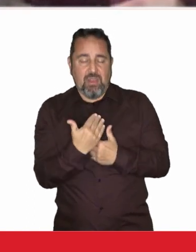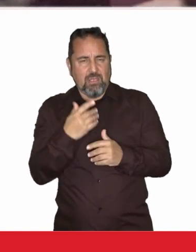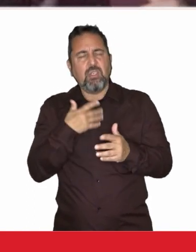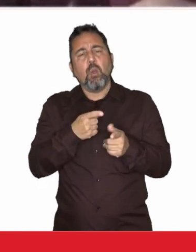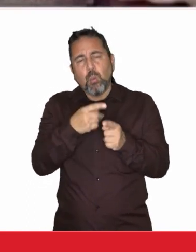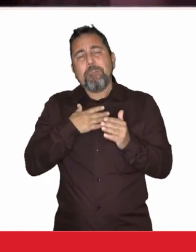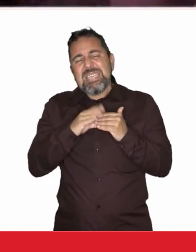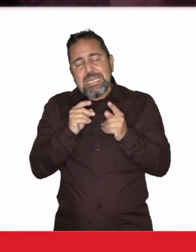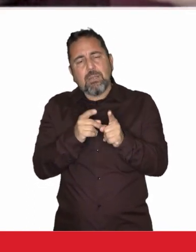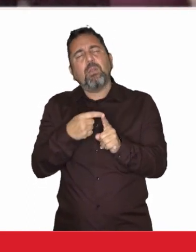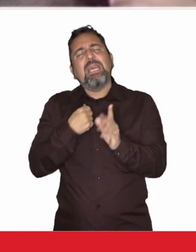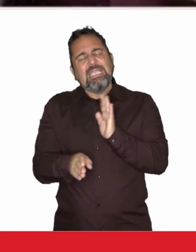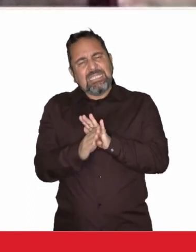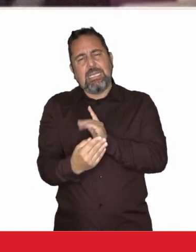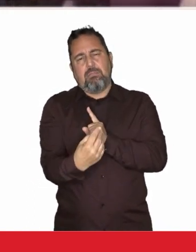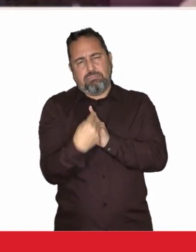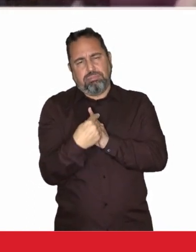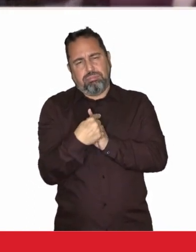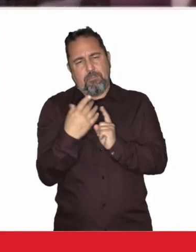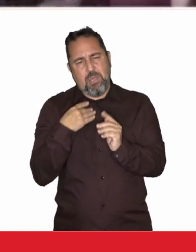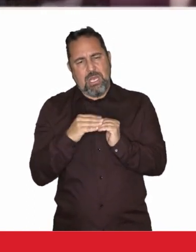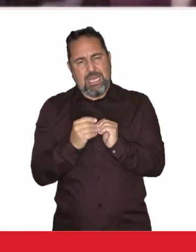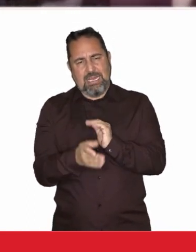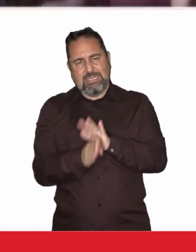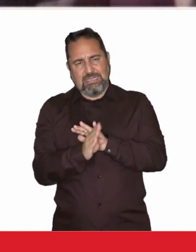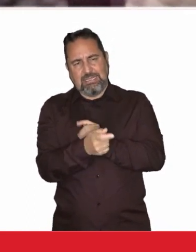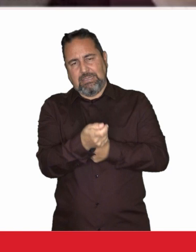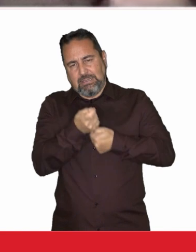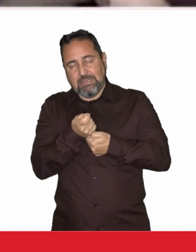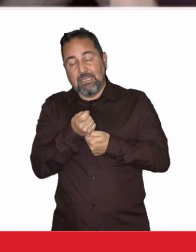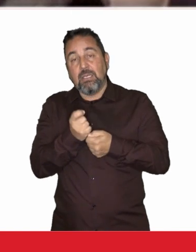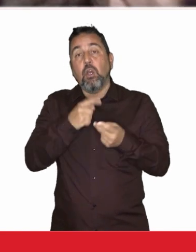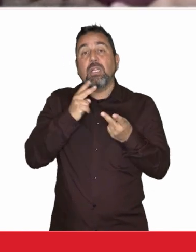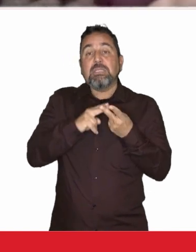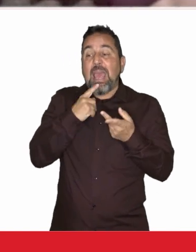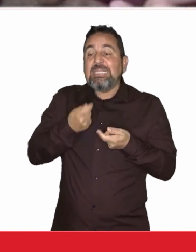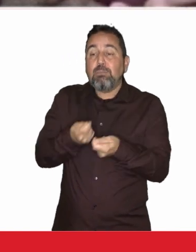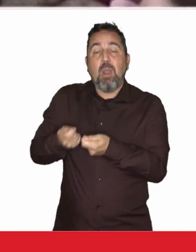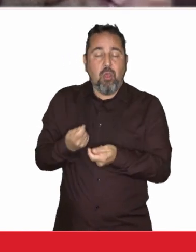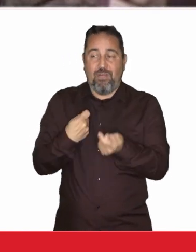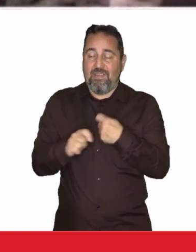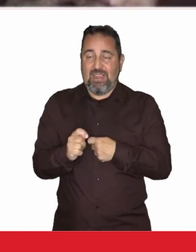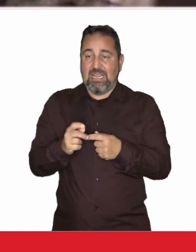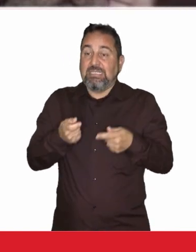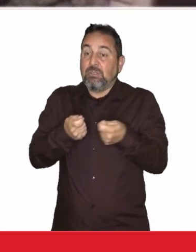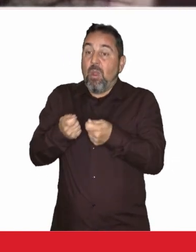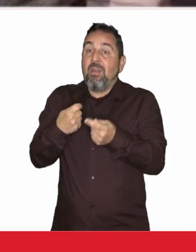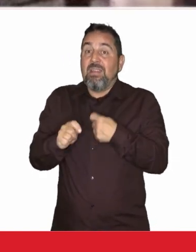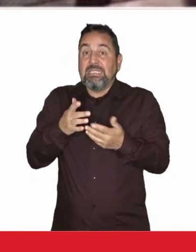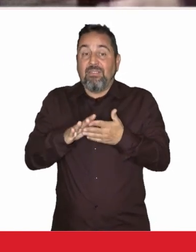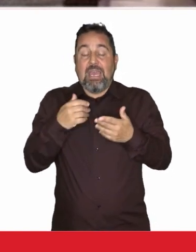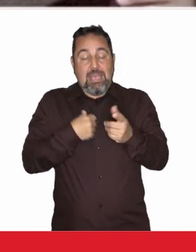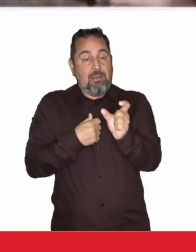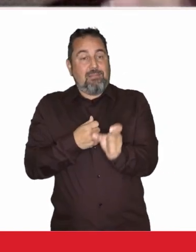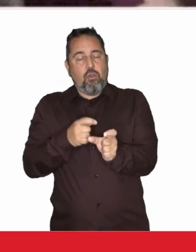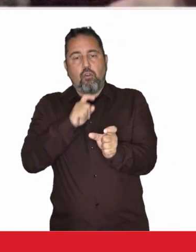eres mi cliente y quiero que continúes siendo mi cliente. ¿Sí? Y luego está lo que llamamos estimulación de ventas, que es una